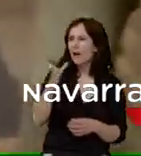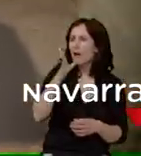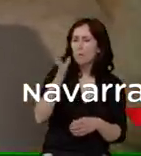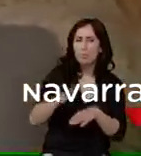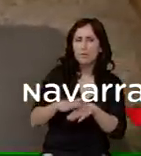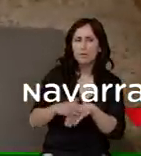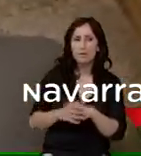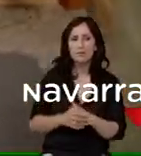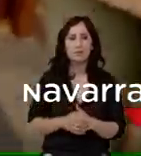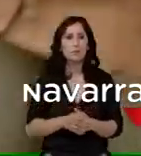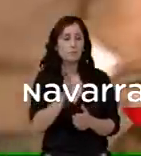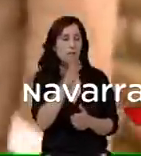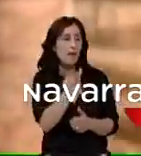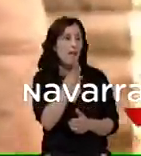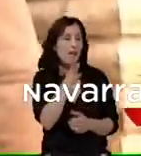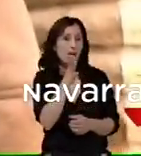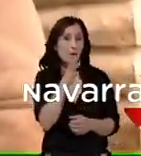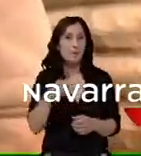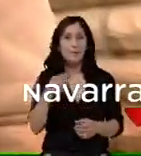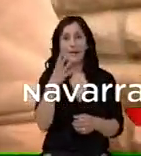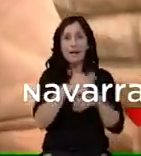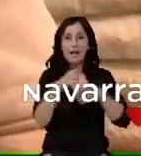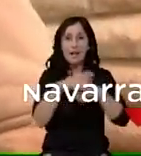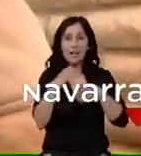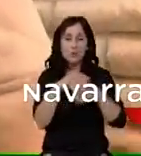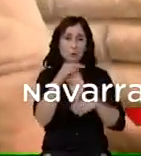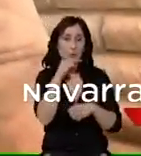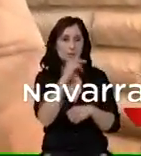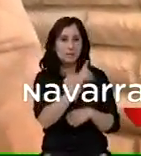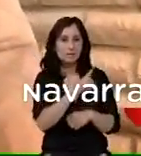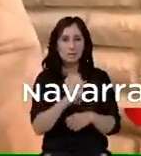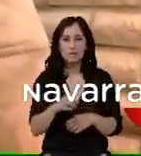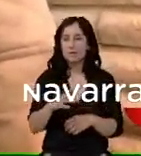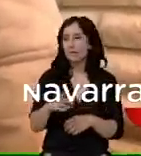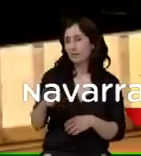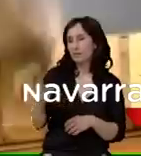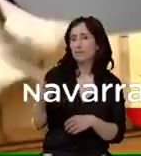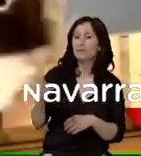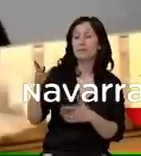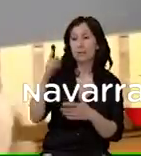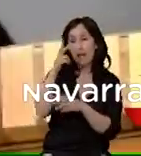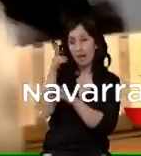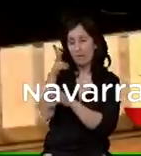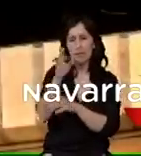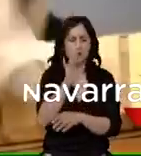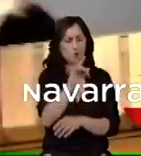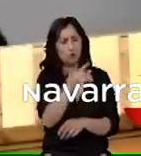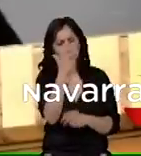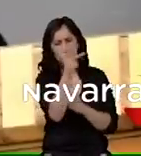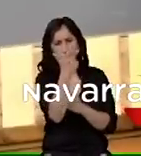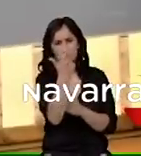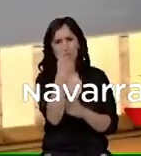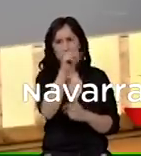Para que no se meen los gatos. Y a mí no me agrabe ya más. No, si no estamos grabando. Sí, sí, sí. Tómalo. No habrá sido, Lidia.